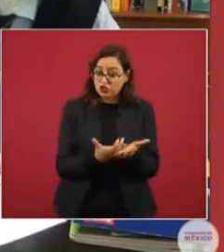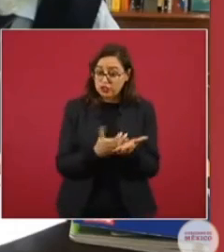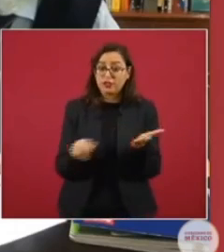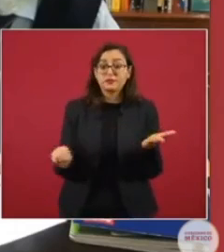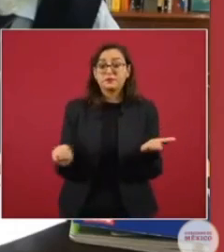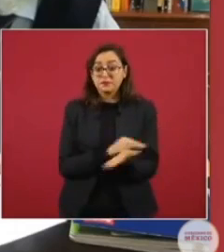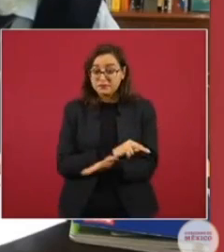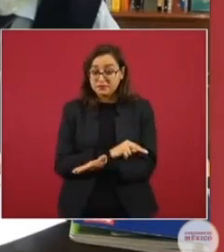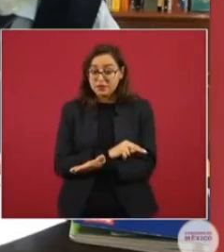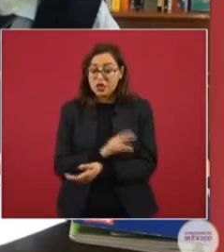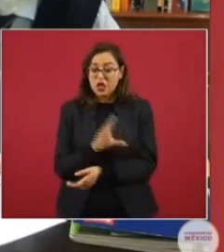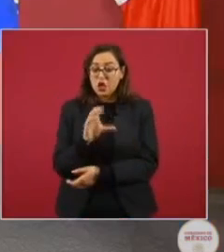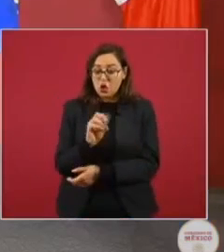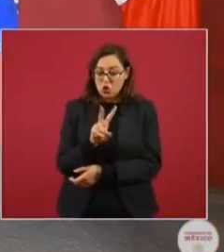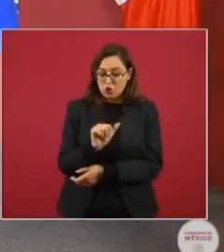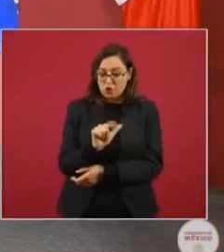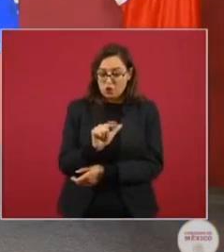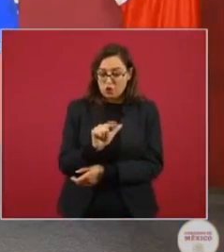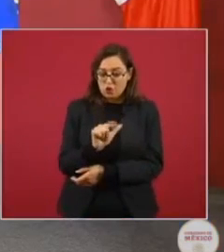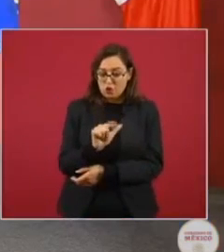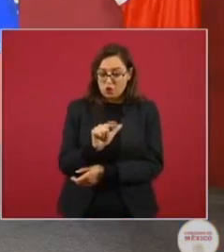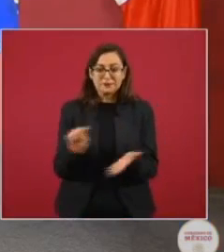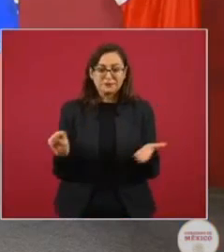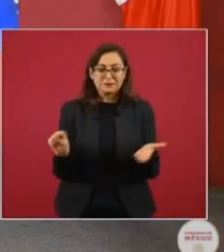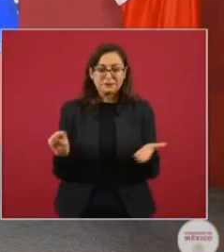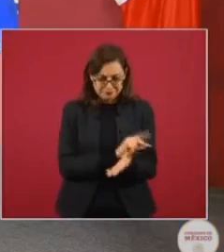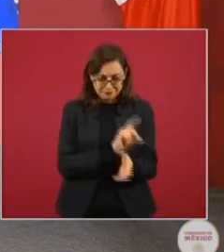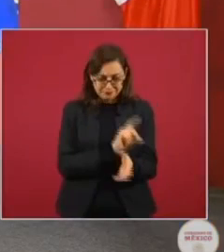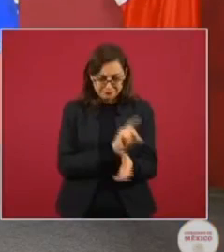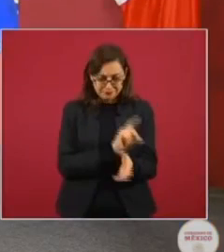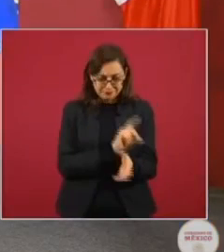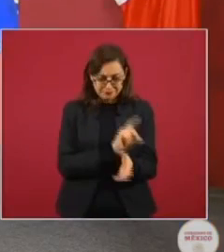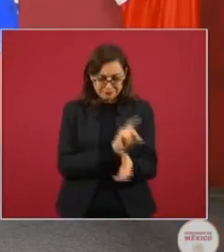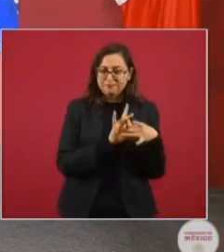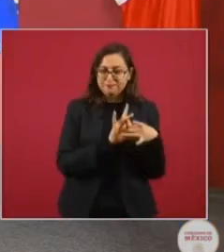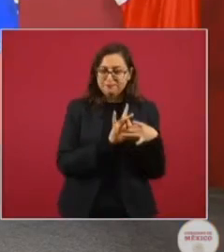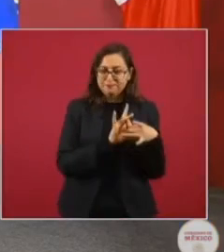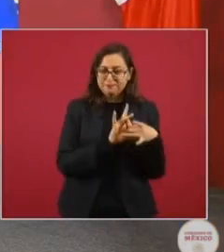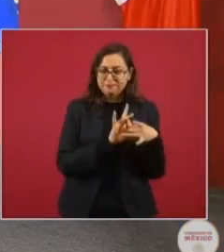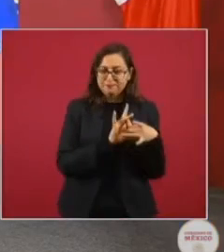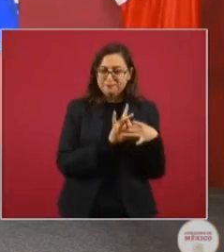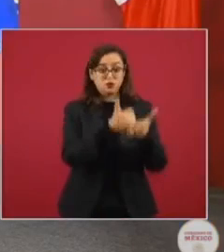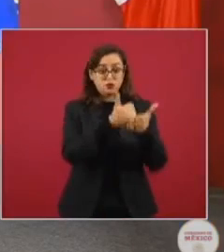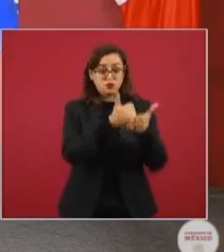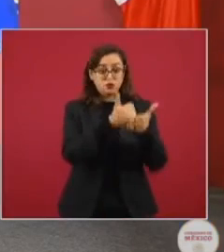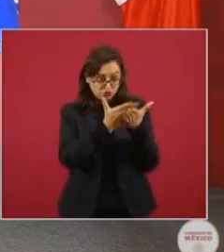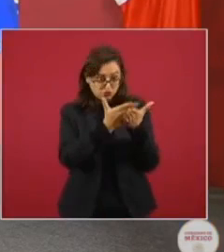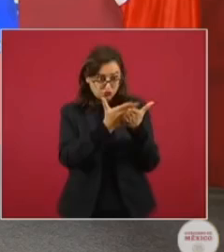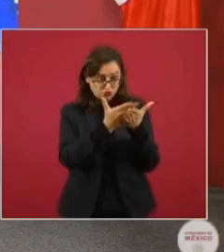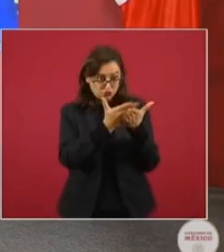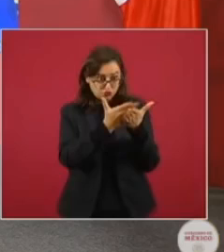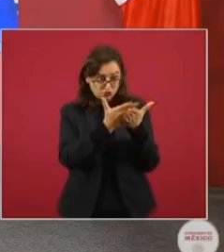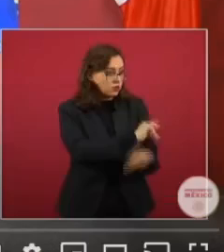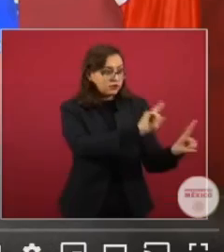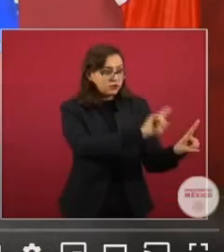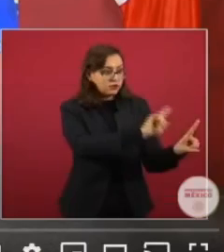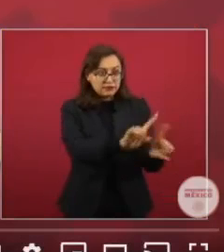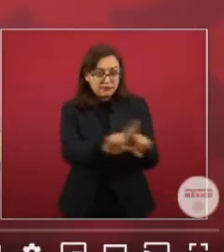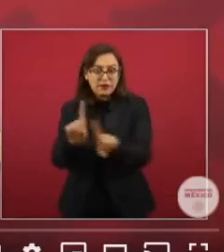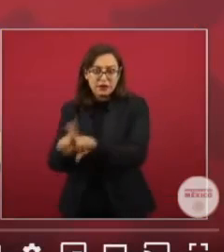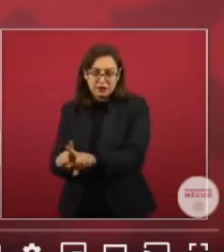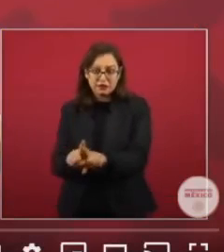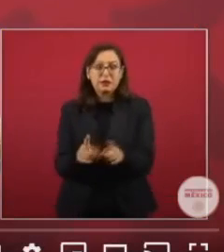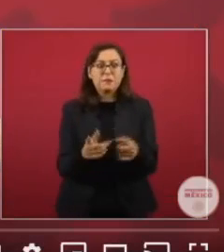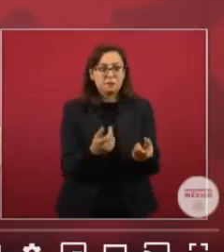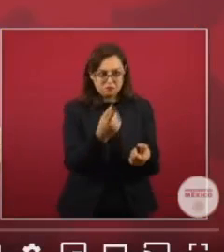corresponde a la plataforma COVAX, que nos abrirá un campo amplio de posibles candidatos a vacuna, como algunos